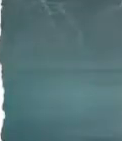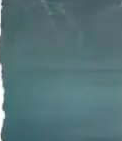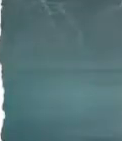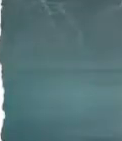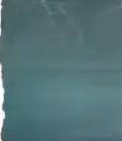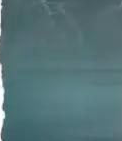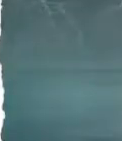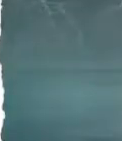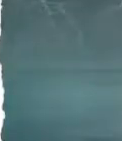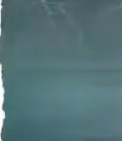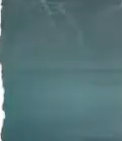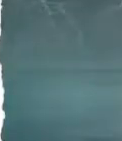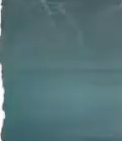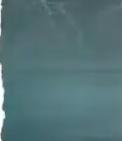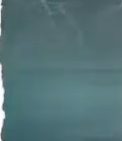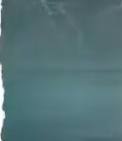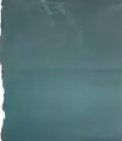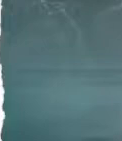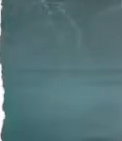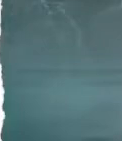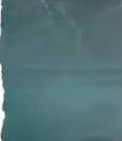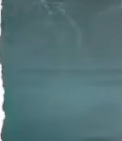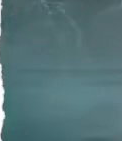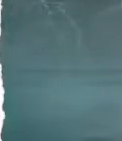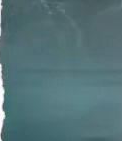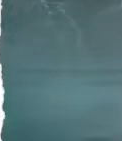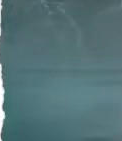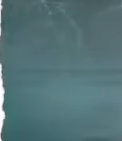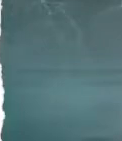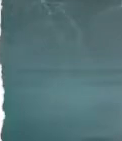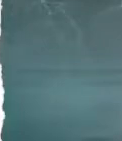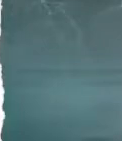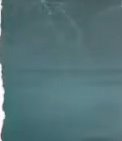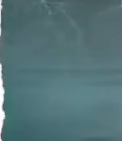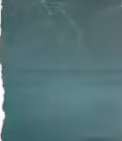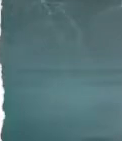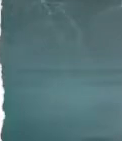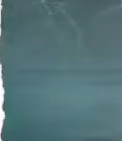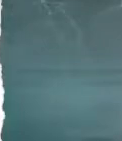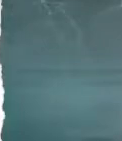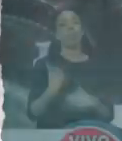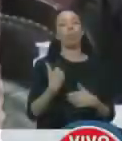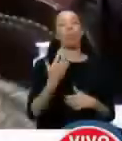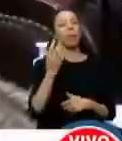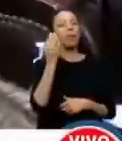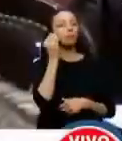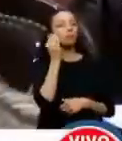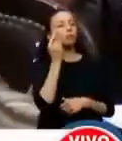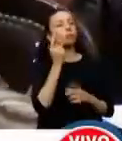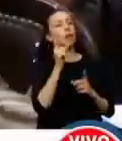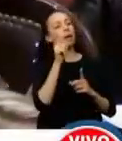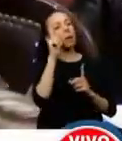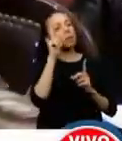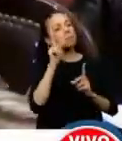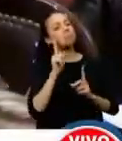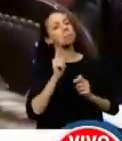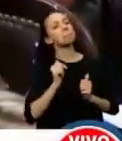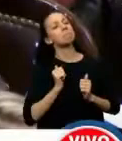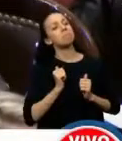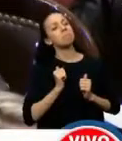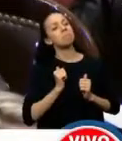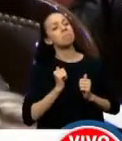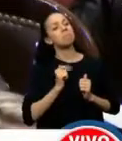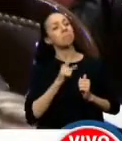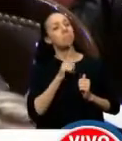FMI. Bueno, ya ha charlado con nosotros. Es Federico Fagioli. Federico, acá Esteban Chacho en Cítrica. Gracias por estar. ¿Cómo te va? Hola, ¿cómo estás? ¿Todo